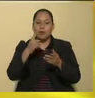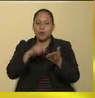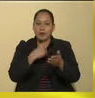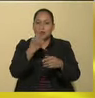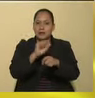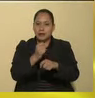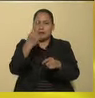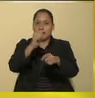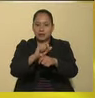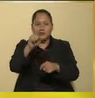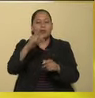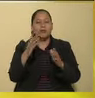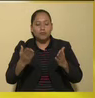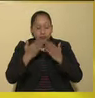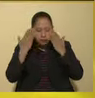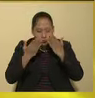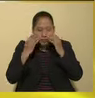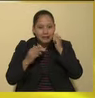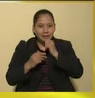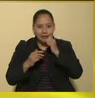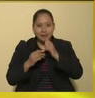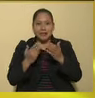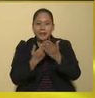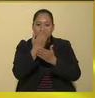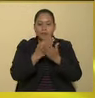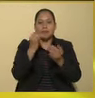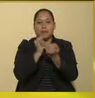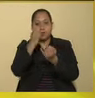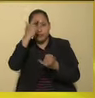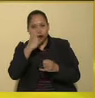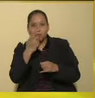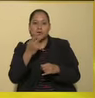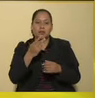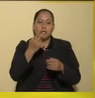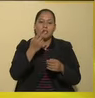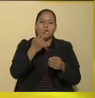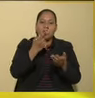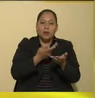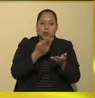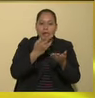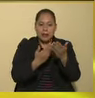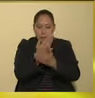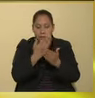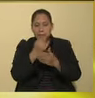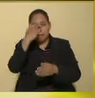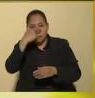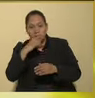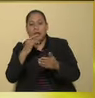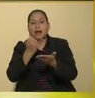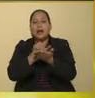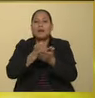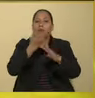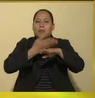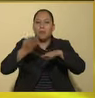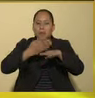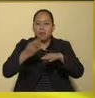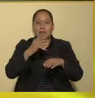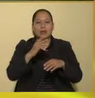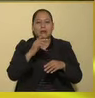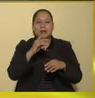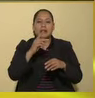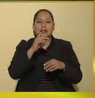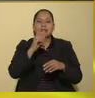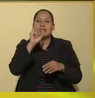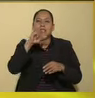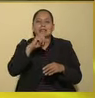semana, lávense su rostro en la mañana y en la noche, o sea, 2 veces al día con un jabón neutro o un jabón especial para cutis graso.